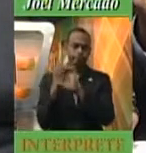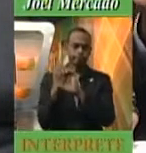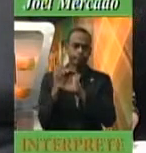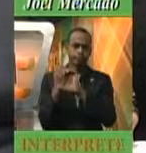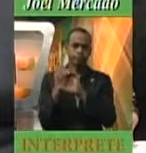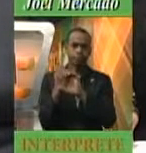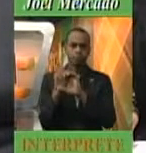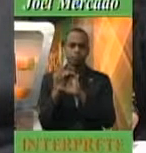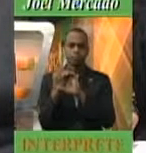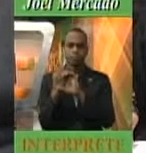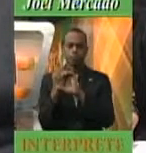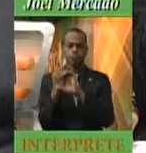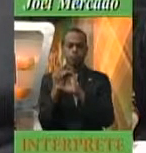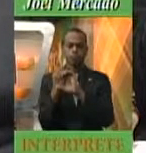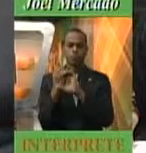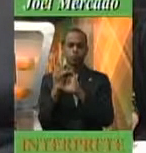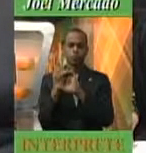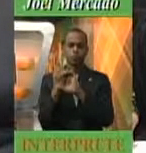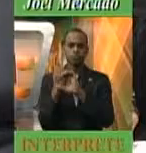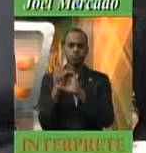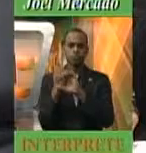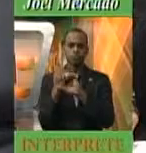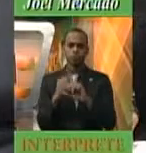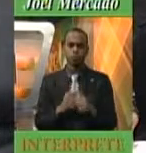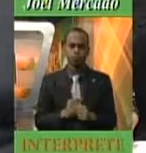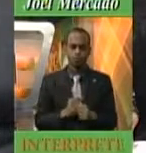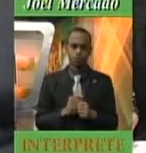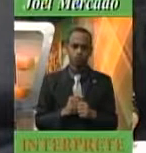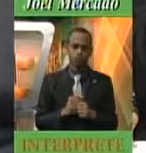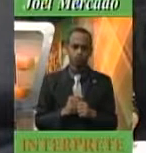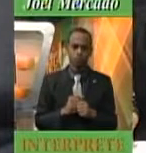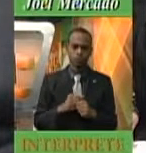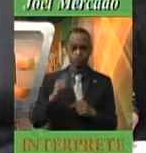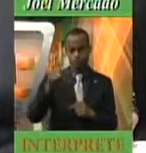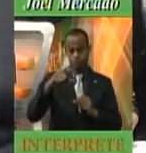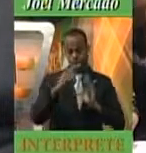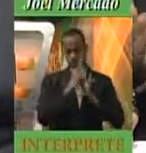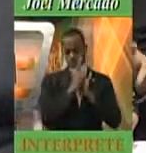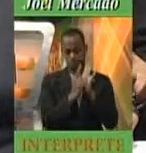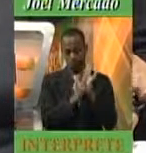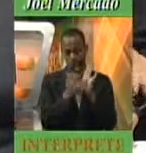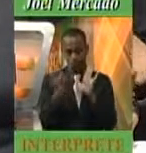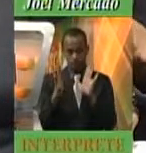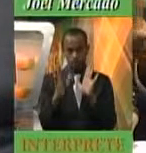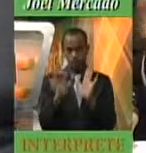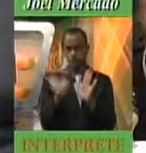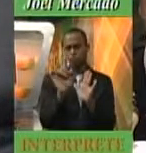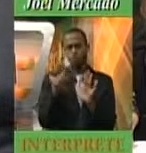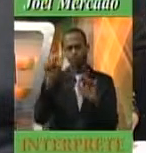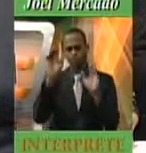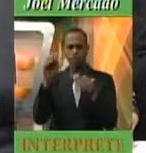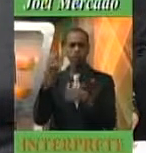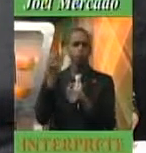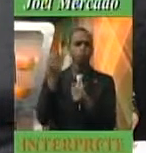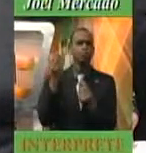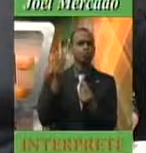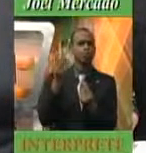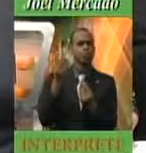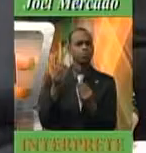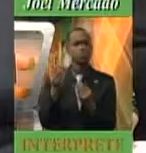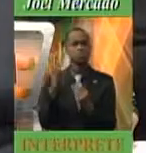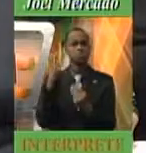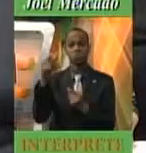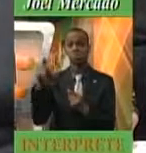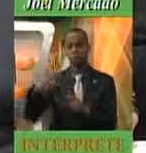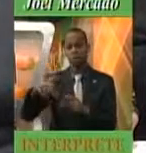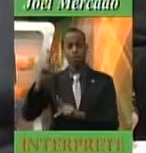tiene que darse, no solamente desde el punto de vista de la ley, sino también del negocio. O sea, es a pagar